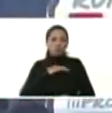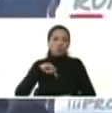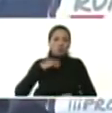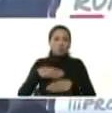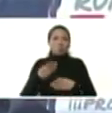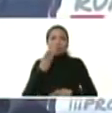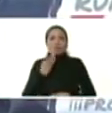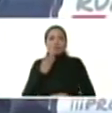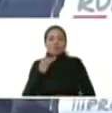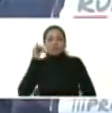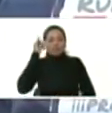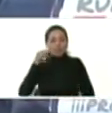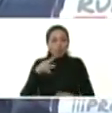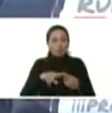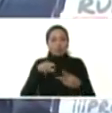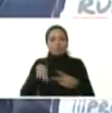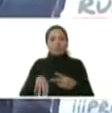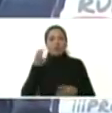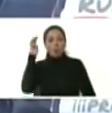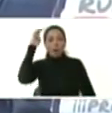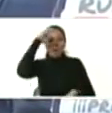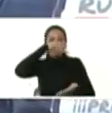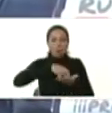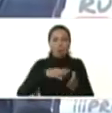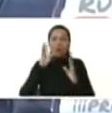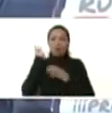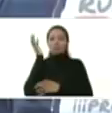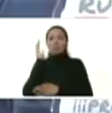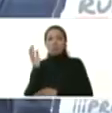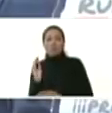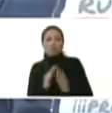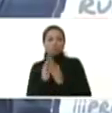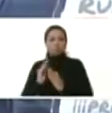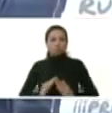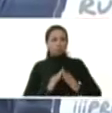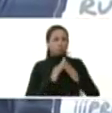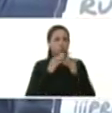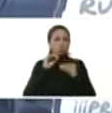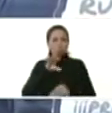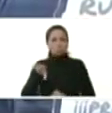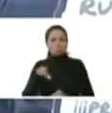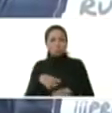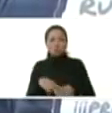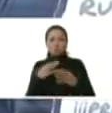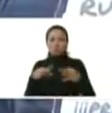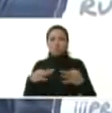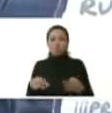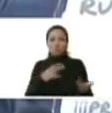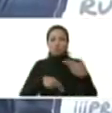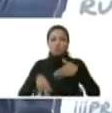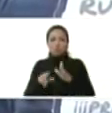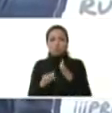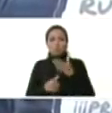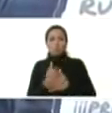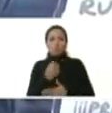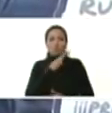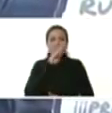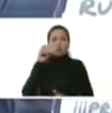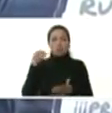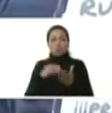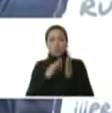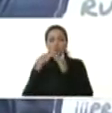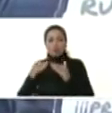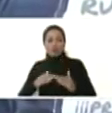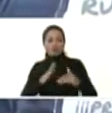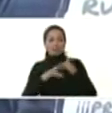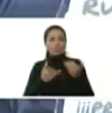experiencia de Yaracuy y el Estado de Aragua, donde las asambleas de Viviendo Venezolano, como en todo el país, han construido más de 40.000 viviendas este